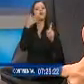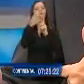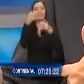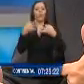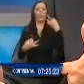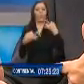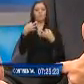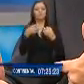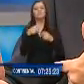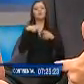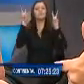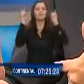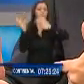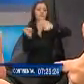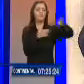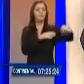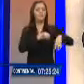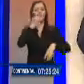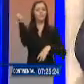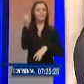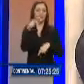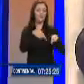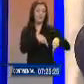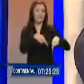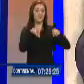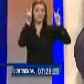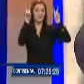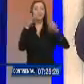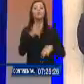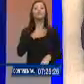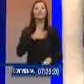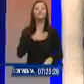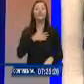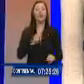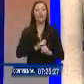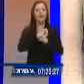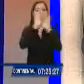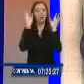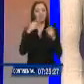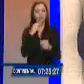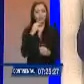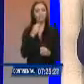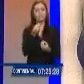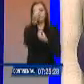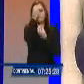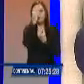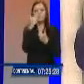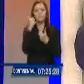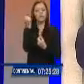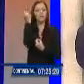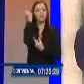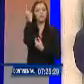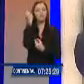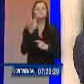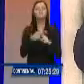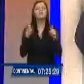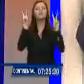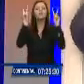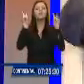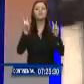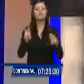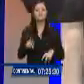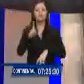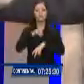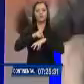penales es por otro tema, no por este. Este es un tema que yo lo denuncio, que yo lo pongo a conocimiento y que entiendo que la ¿sobre qué tema vas a iniciar? Sobre la